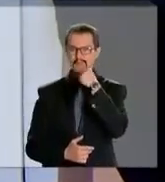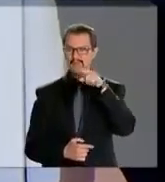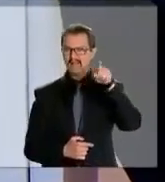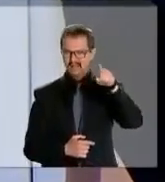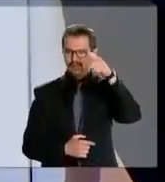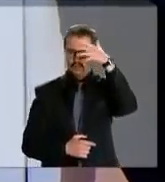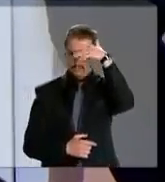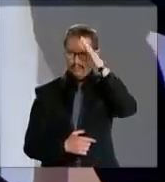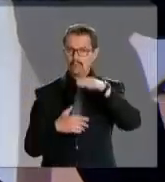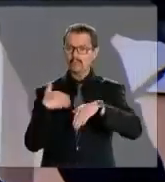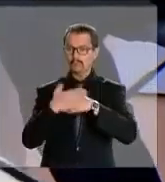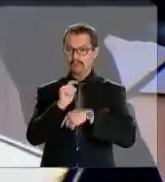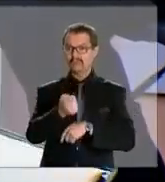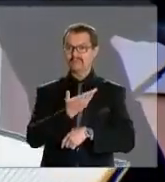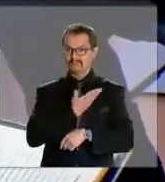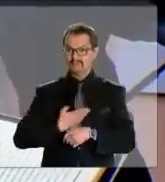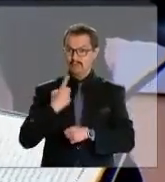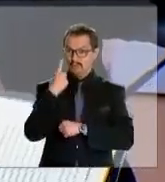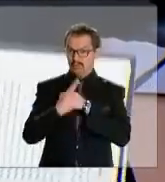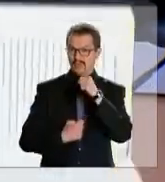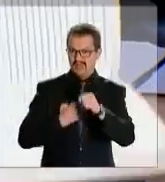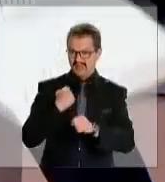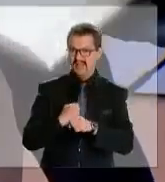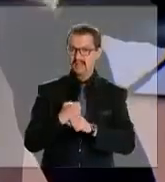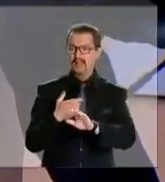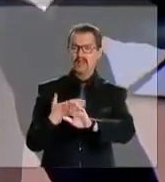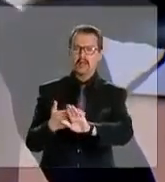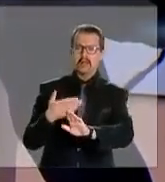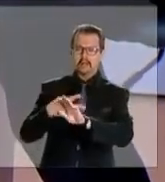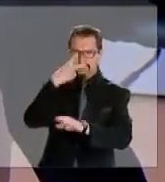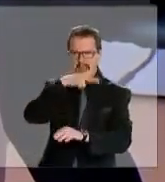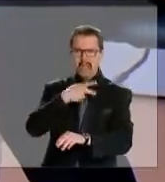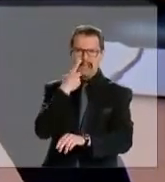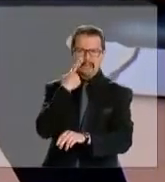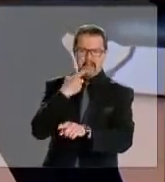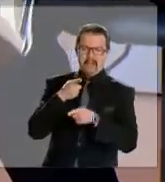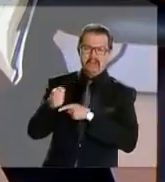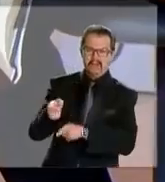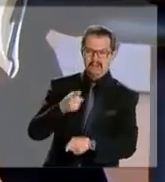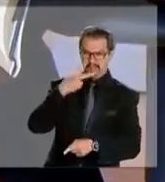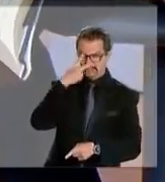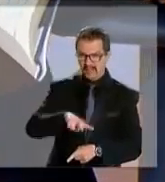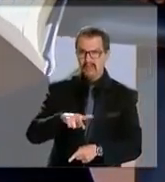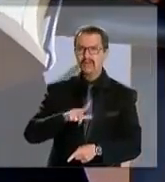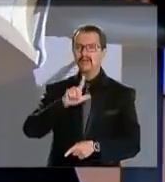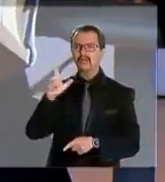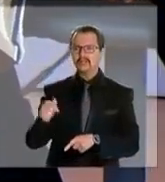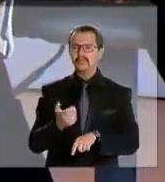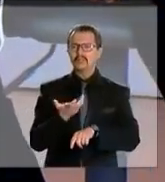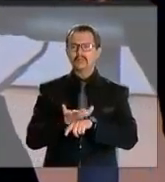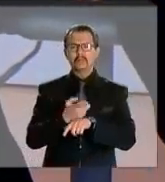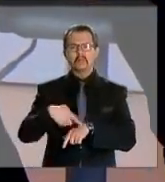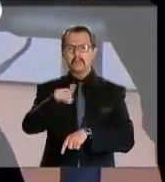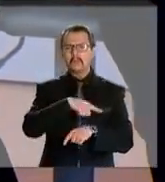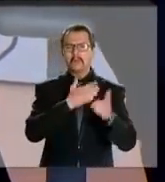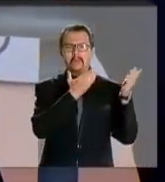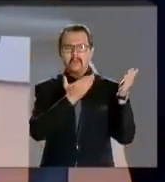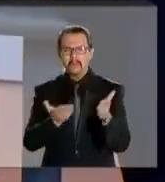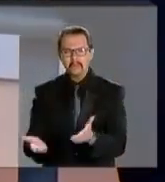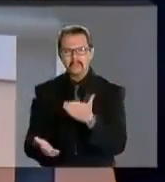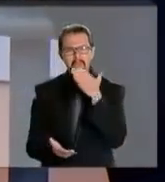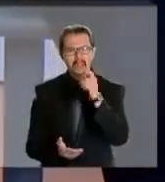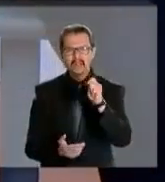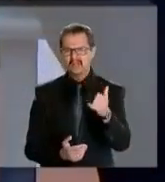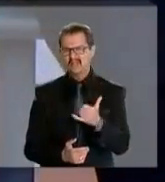insultando dejando agrediendo a los mexicanos nos tomaron la molestia ni siquiera de leer los libros de trump piñera su filosofía es clara provocar